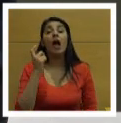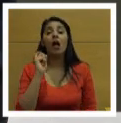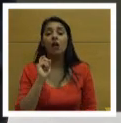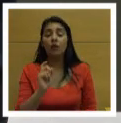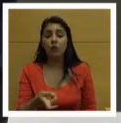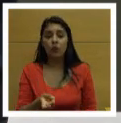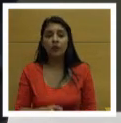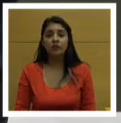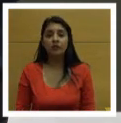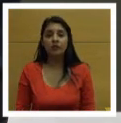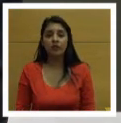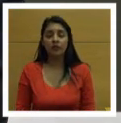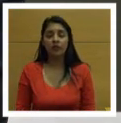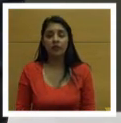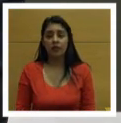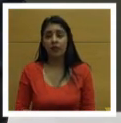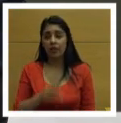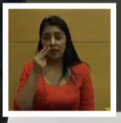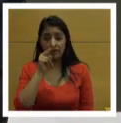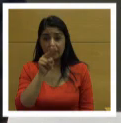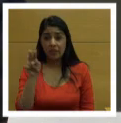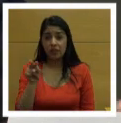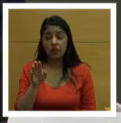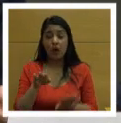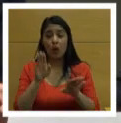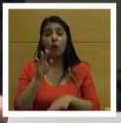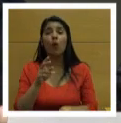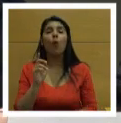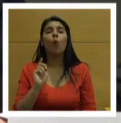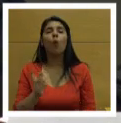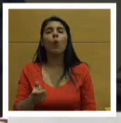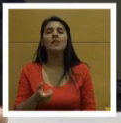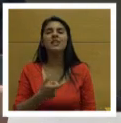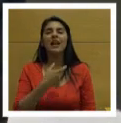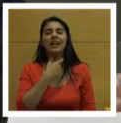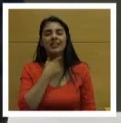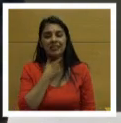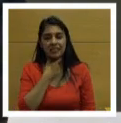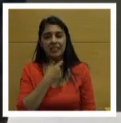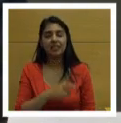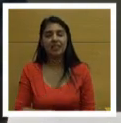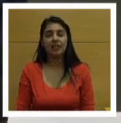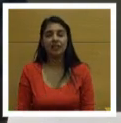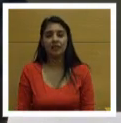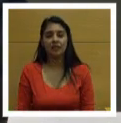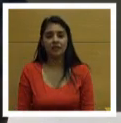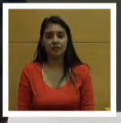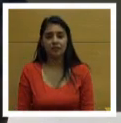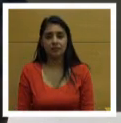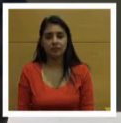son algunos que estoy viendo, de garantía, de familia,